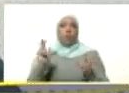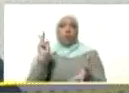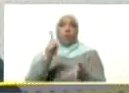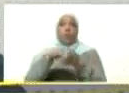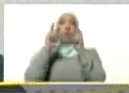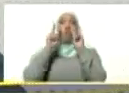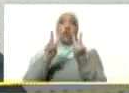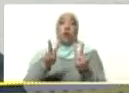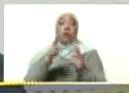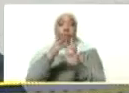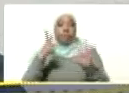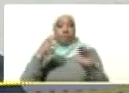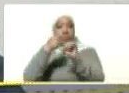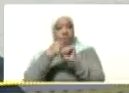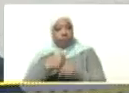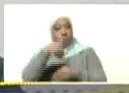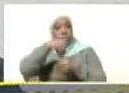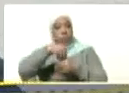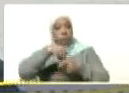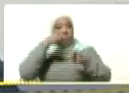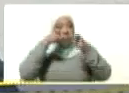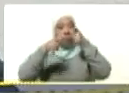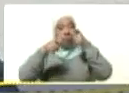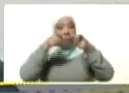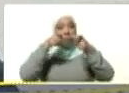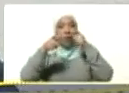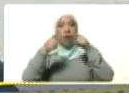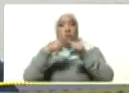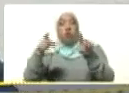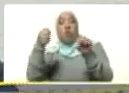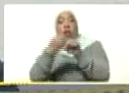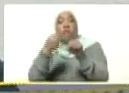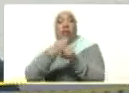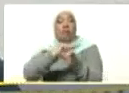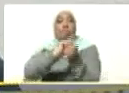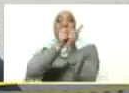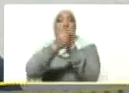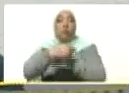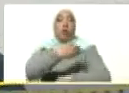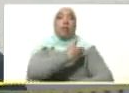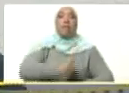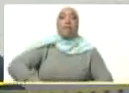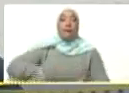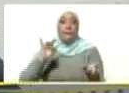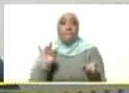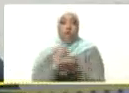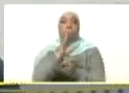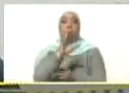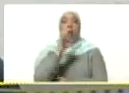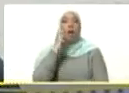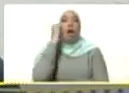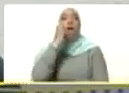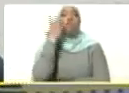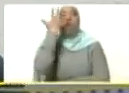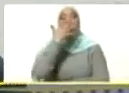las elecciones. But their purpose was to overthrow Morales. Pero su trabajo fue derrocar a Morales.